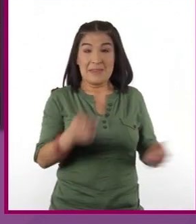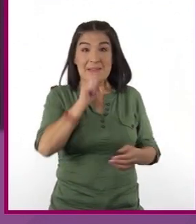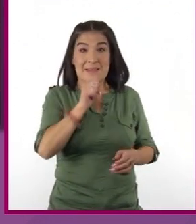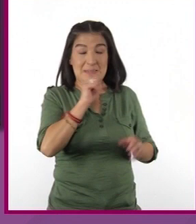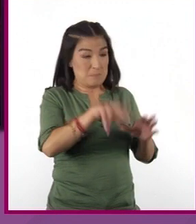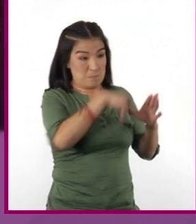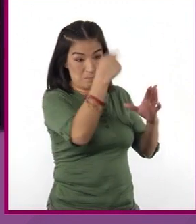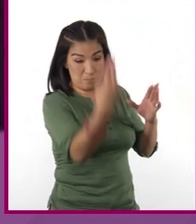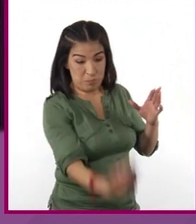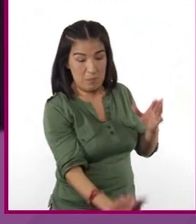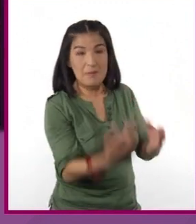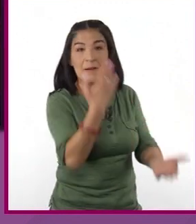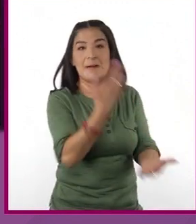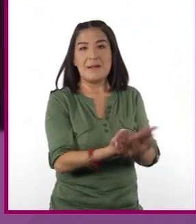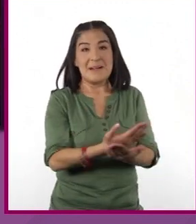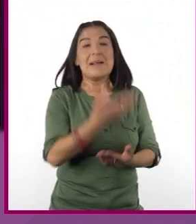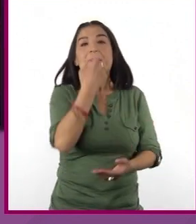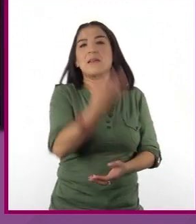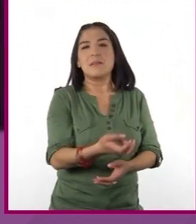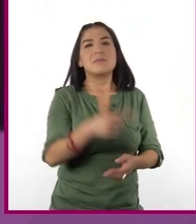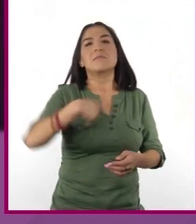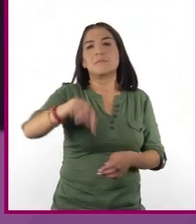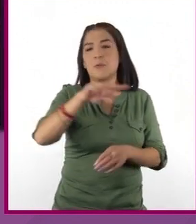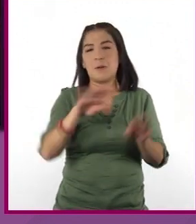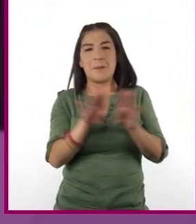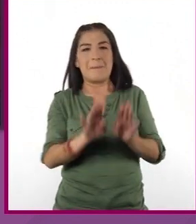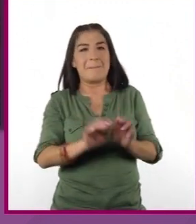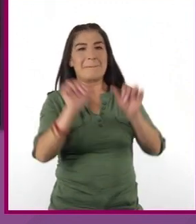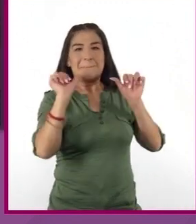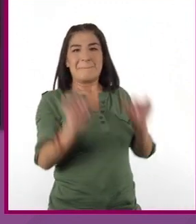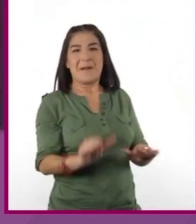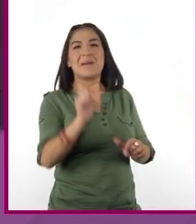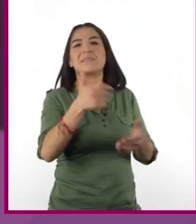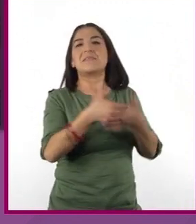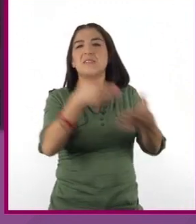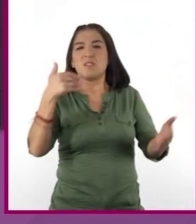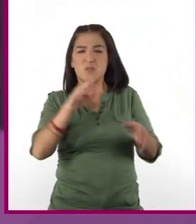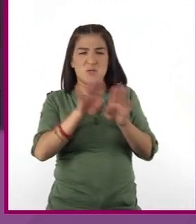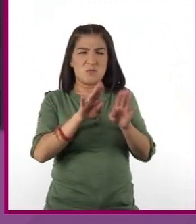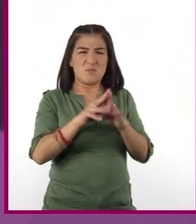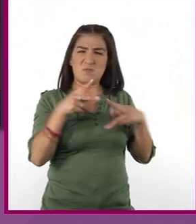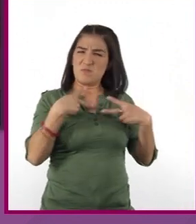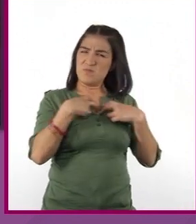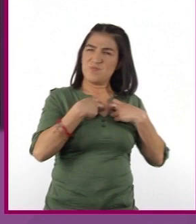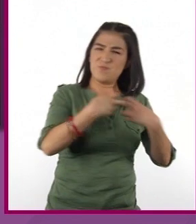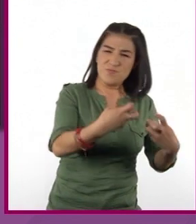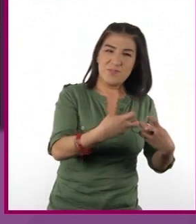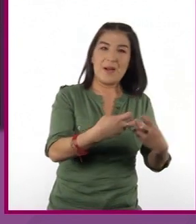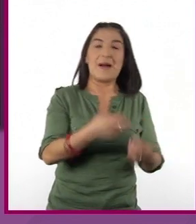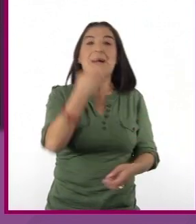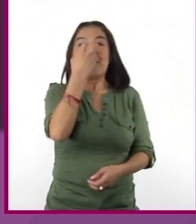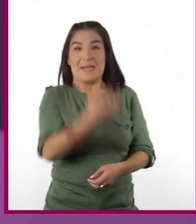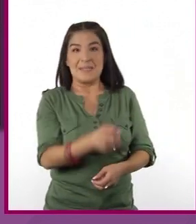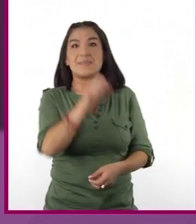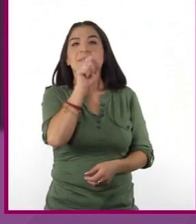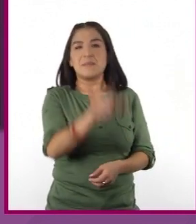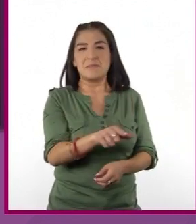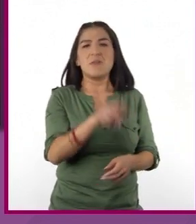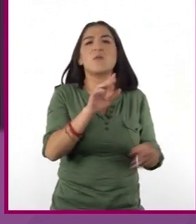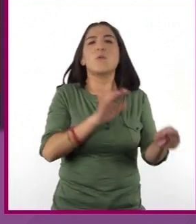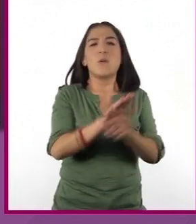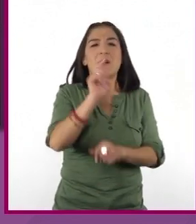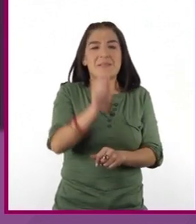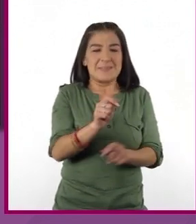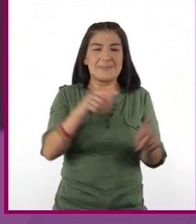el demoníaco plan de mis verdugos no contaba con precipitarme por la fuerza. Y por eso, ya que no quedaba